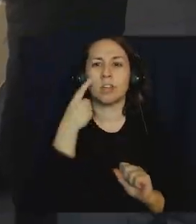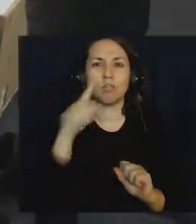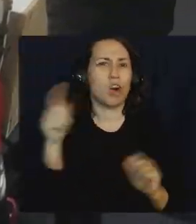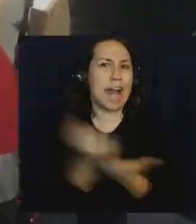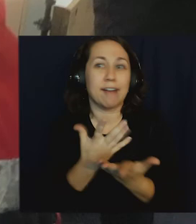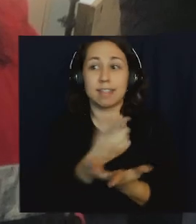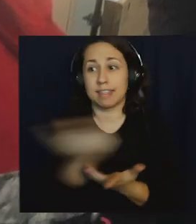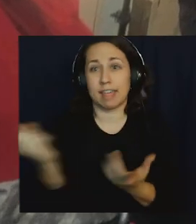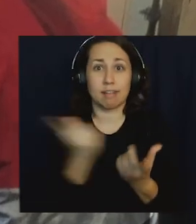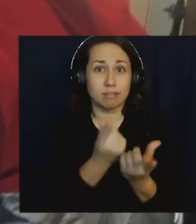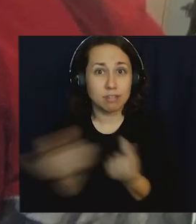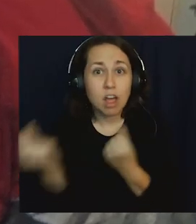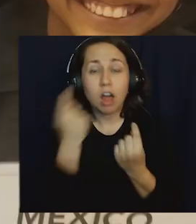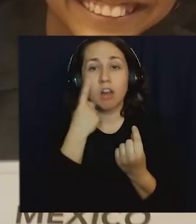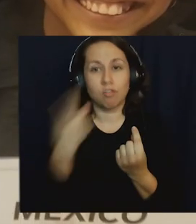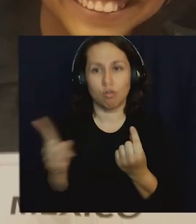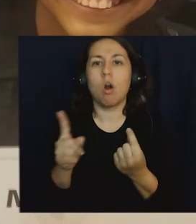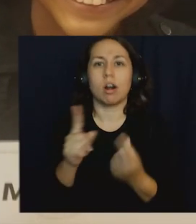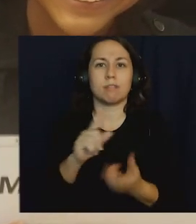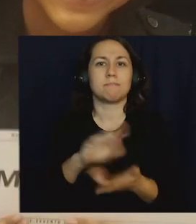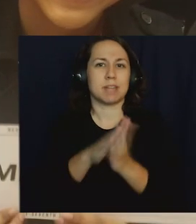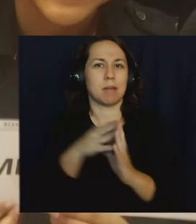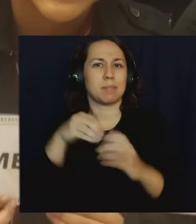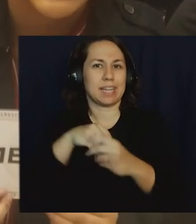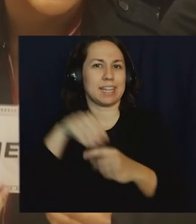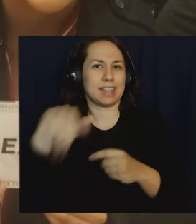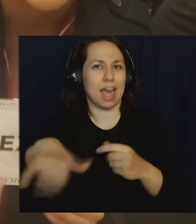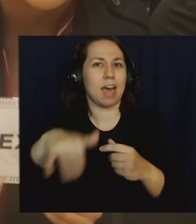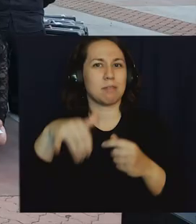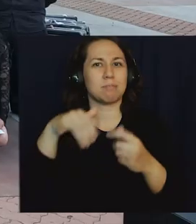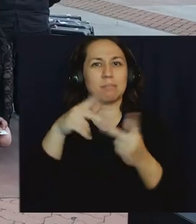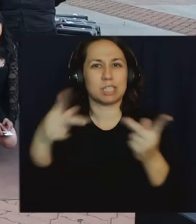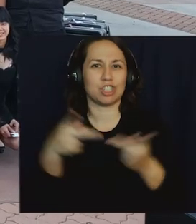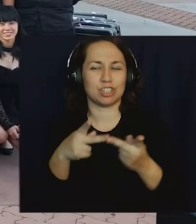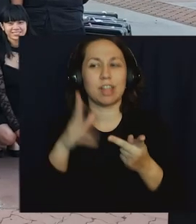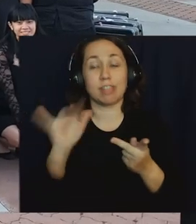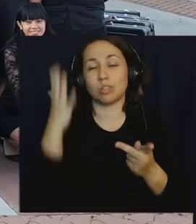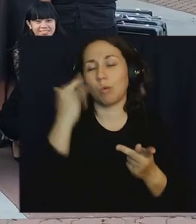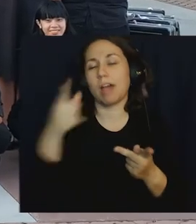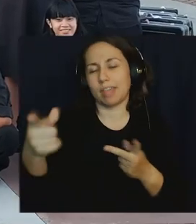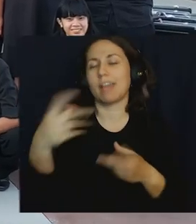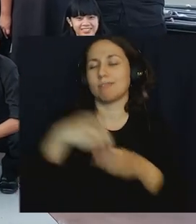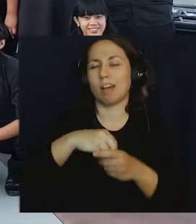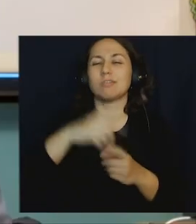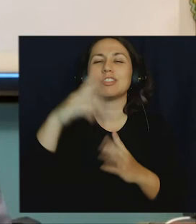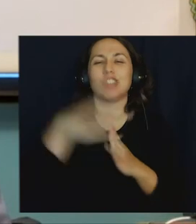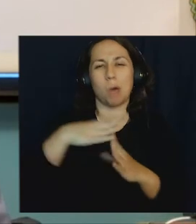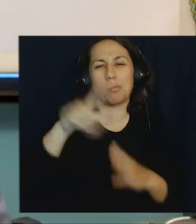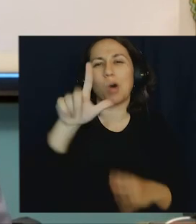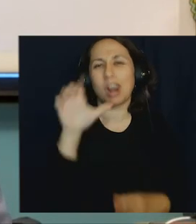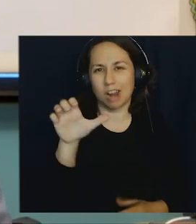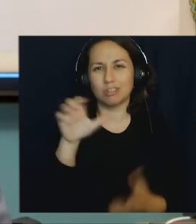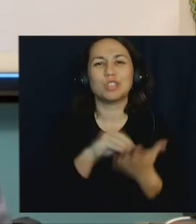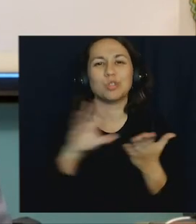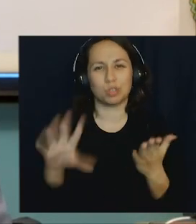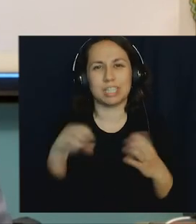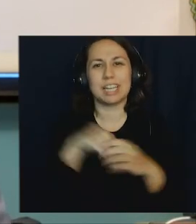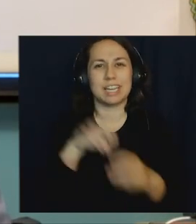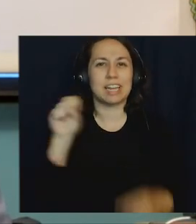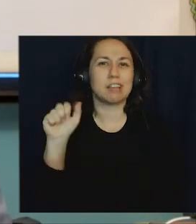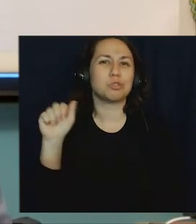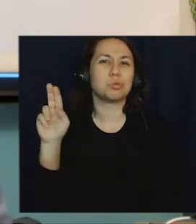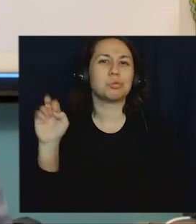entre los 100 mejores alumnos en el Distrito de Santa Ana. Muy orgulloso de ellos. Quiero aprovechar esta oportunidad